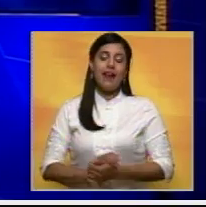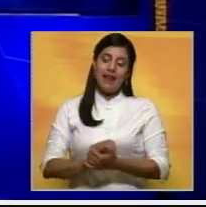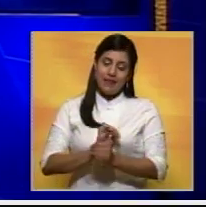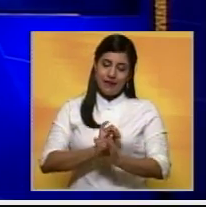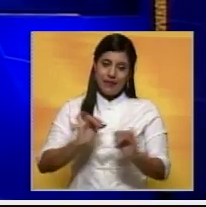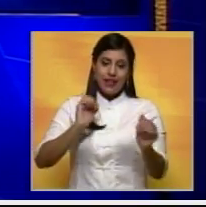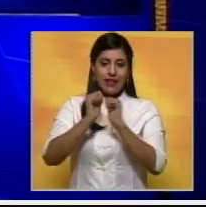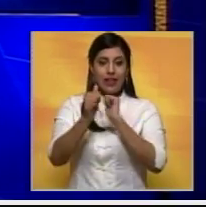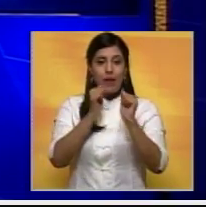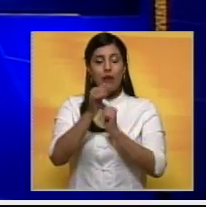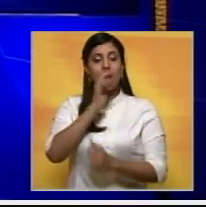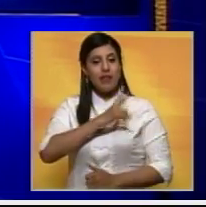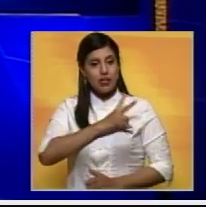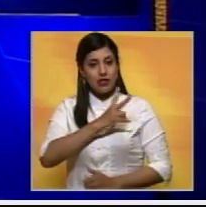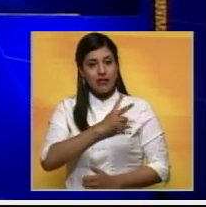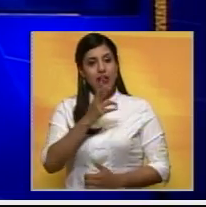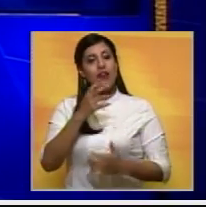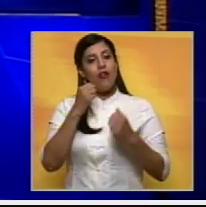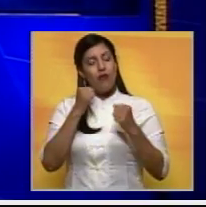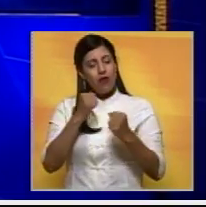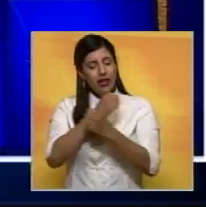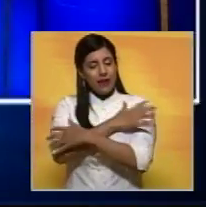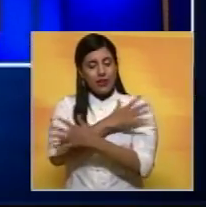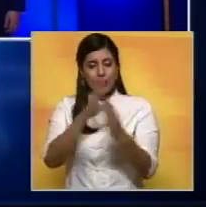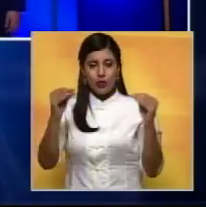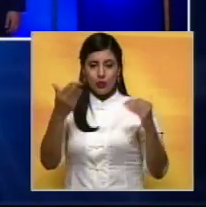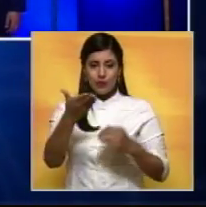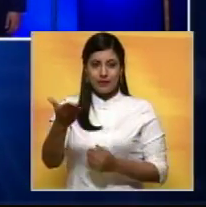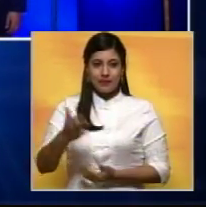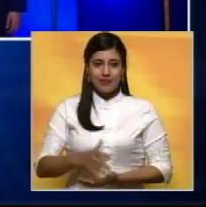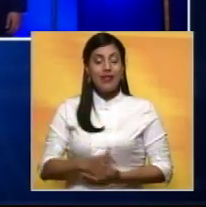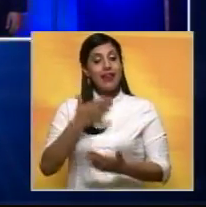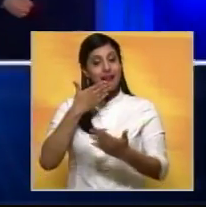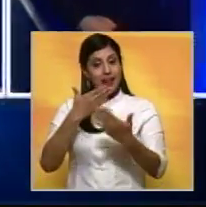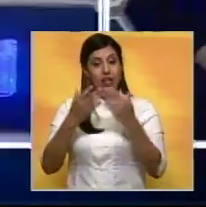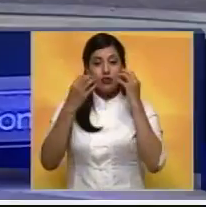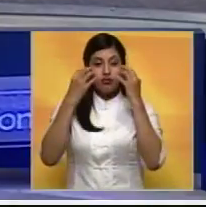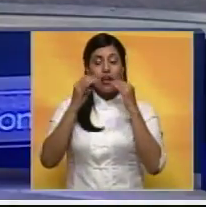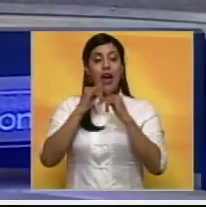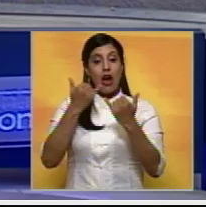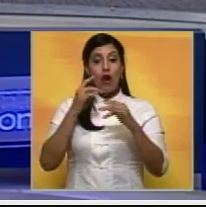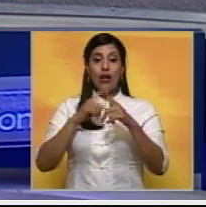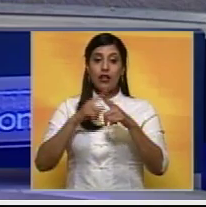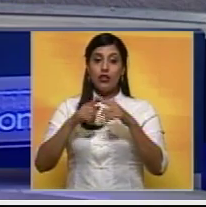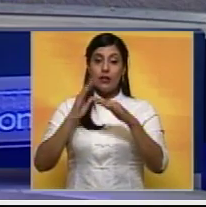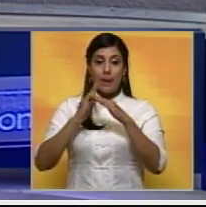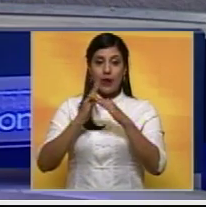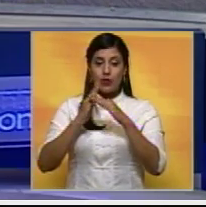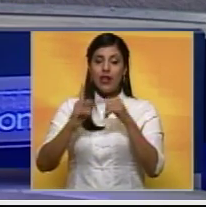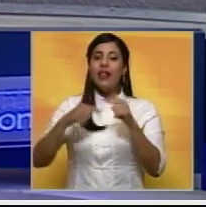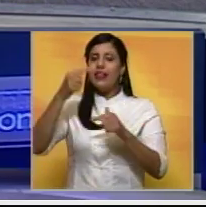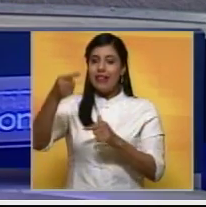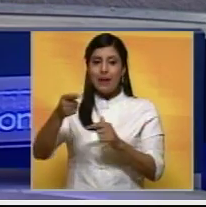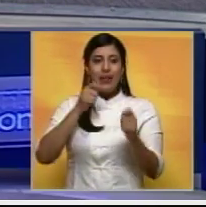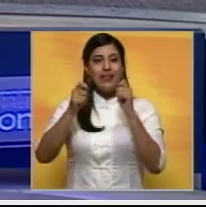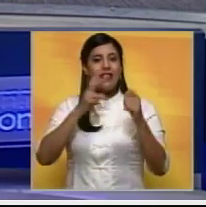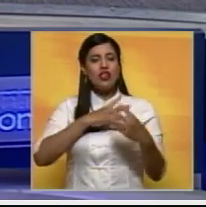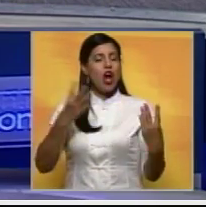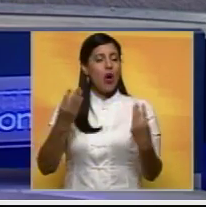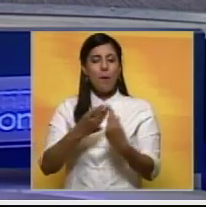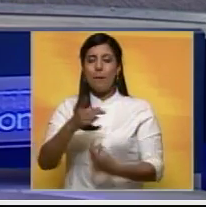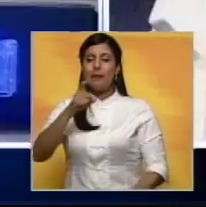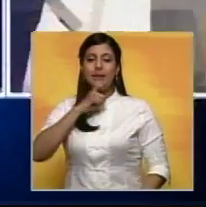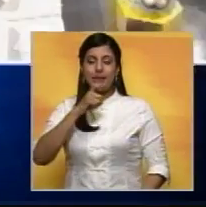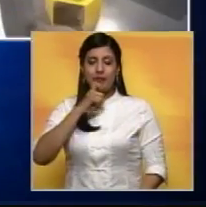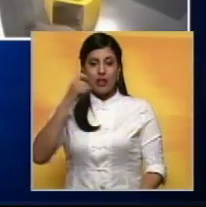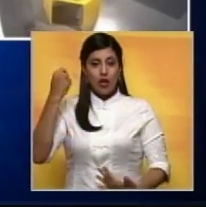Amigos, hasta aquí los deportes en su noticiero Venevisión. Un fuerte abrazo para todos. Muchísimas gracias, Gregorio. Amigos, vamos entonces a la pausa. A regreso, en entrevista a Venevisión